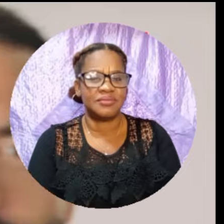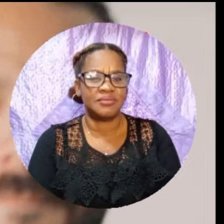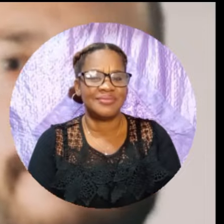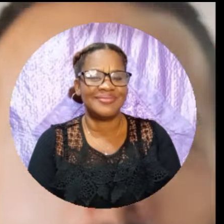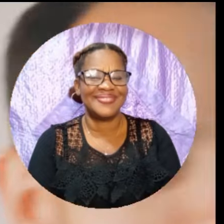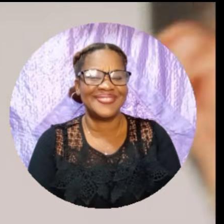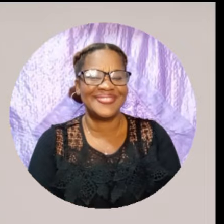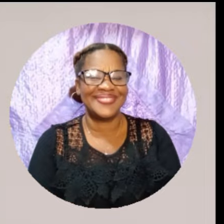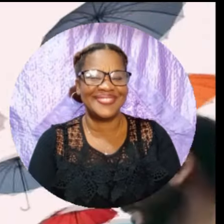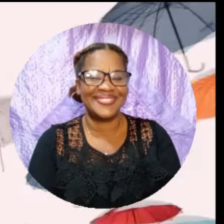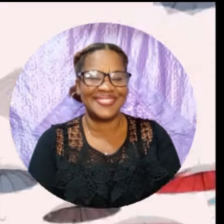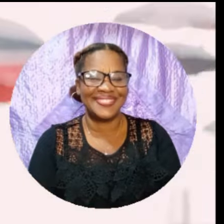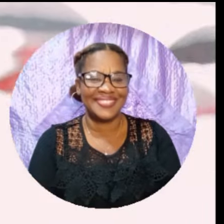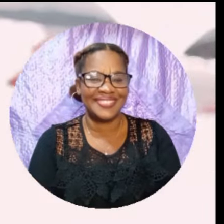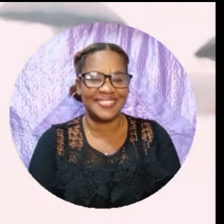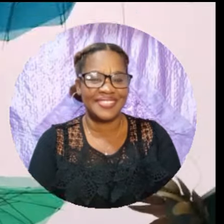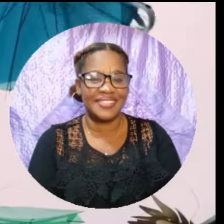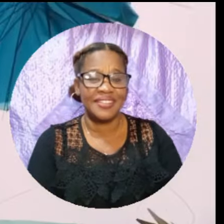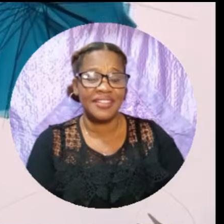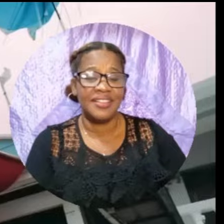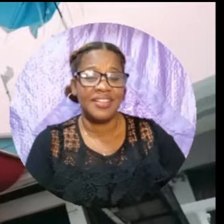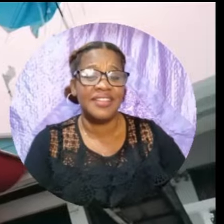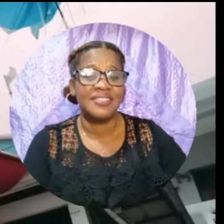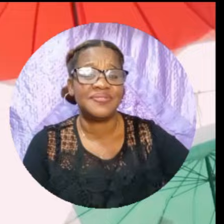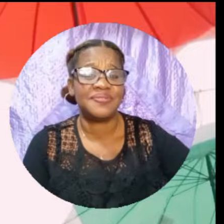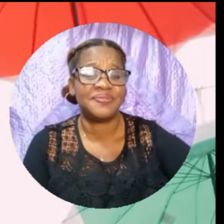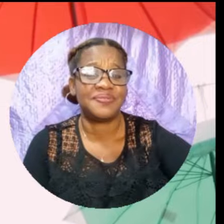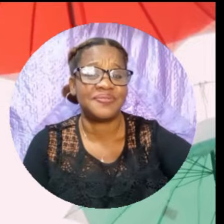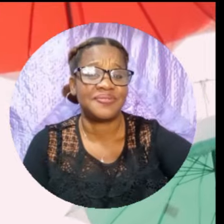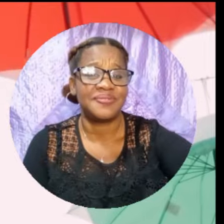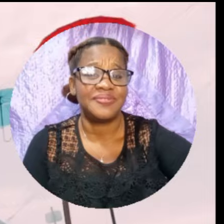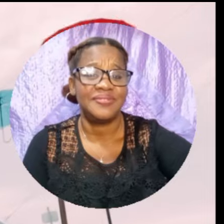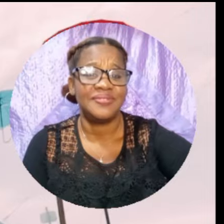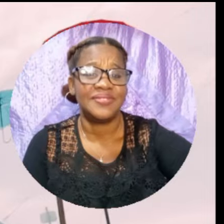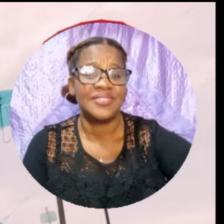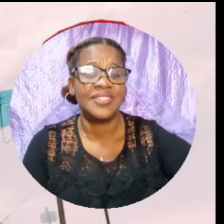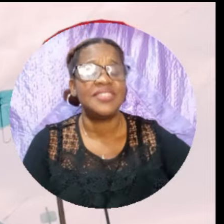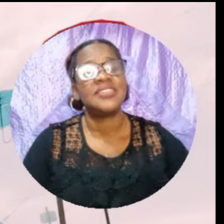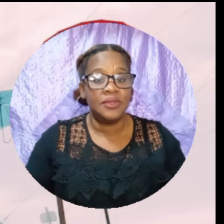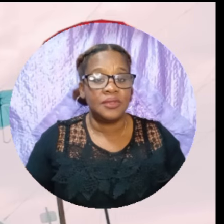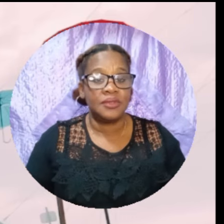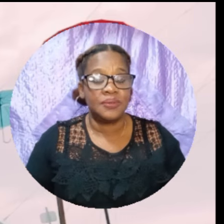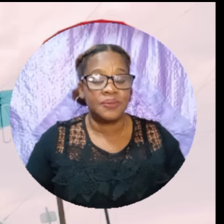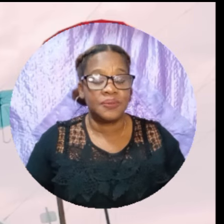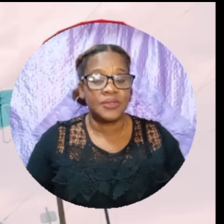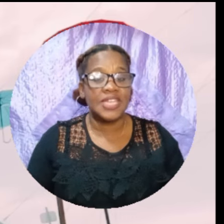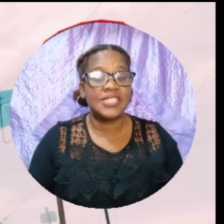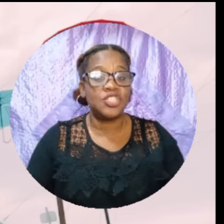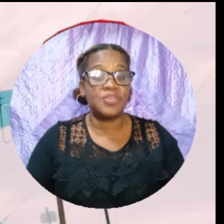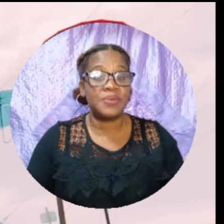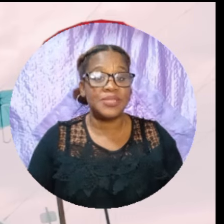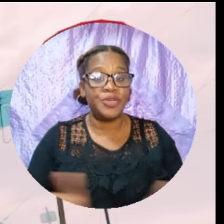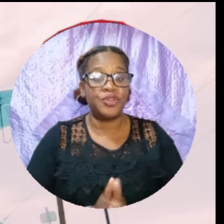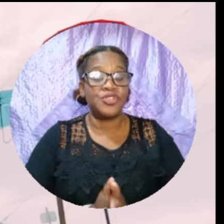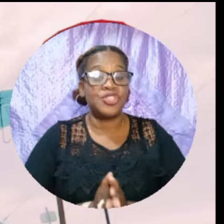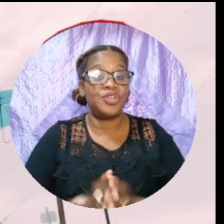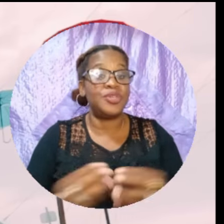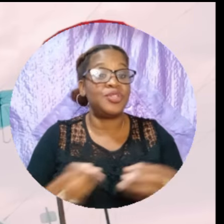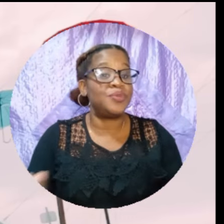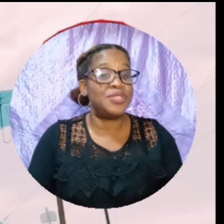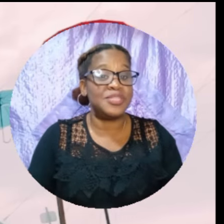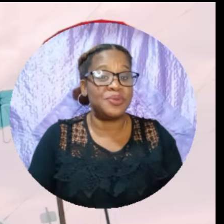Jarabacoa. Este sitio se me hace muy